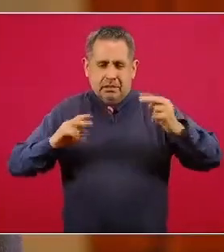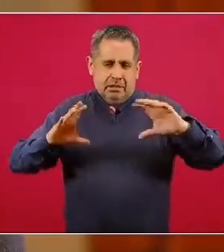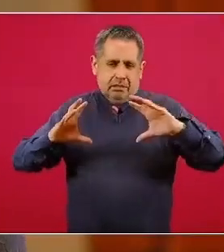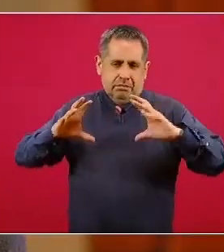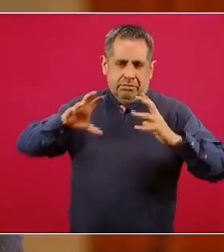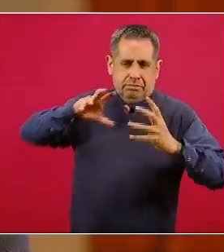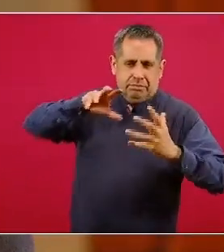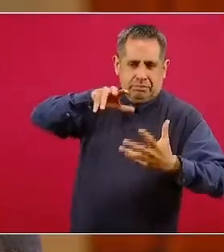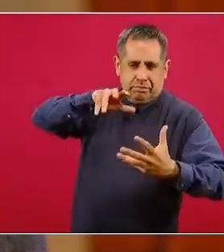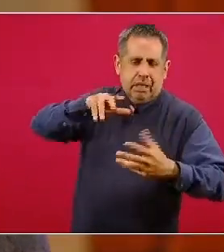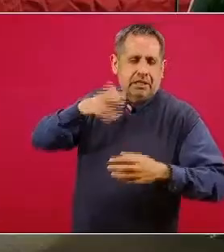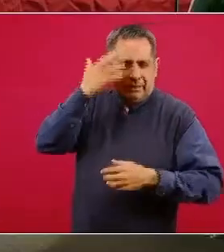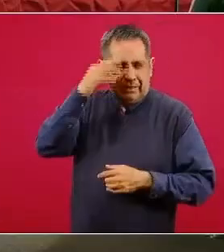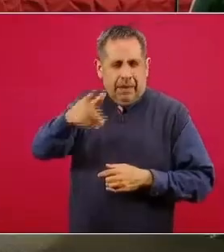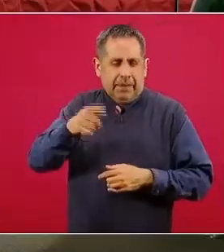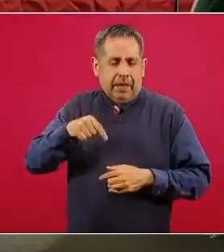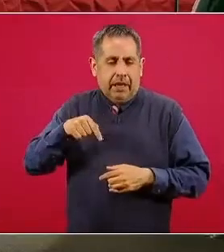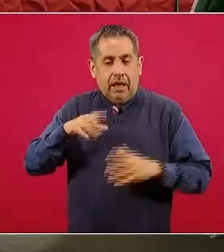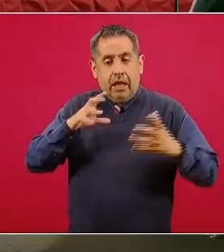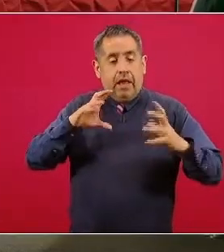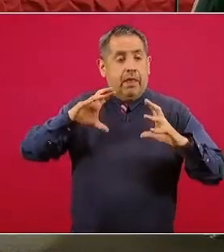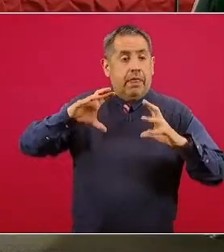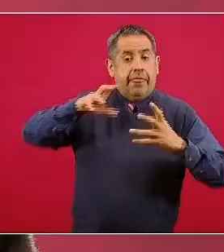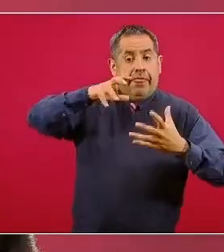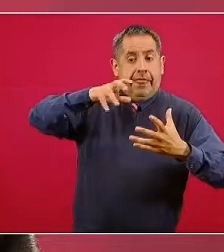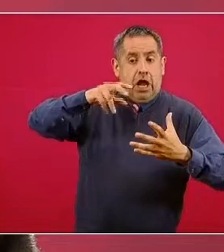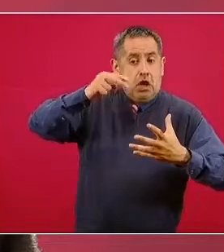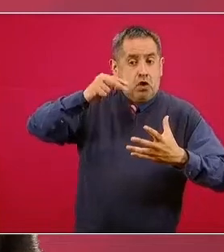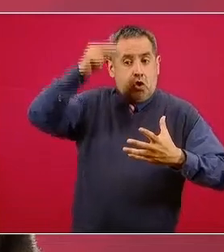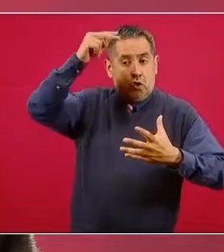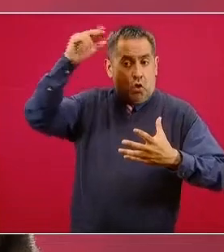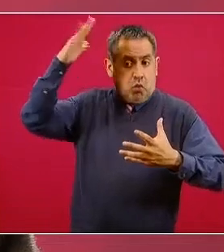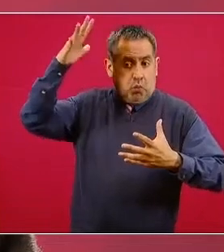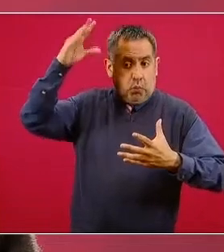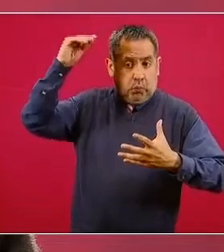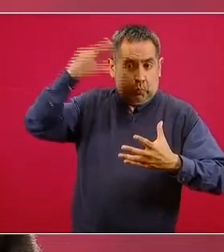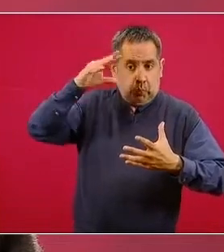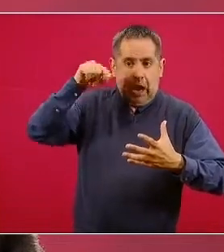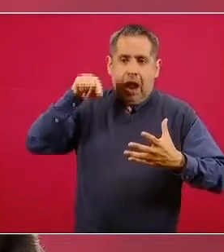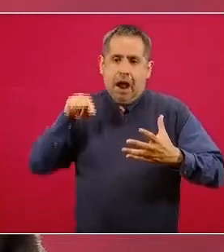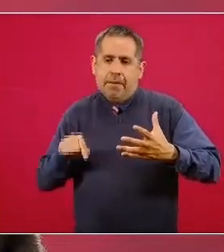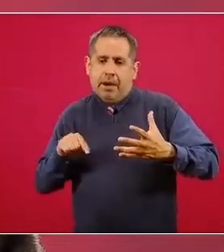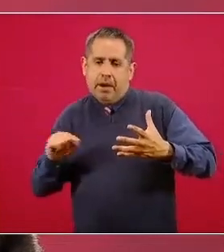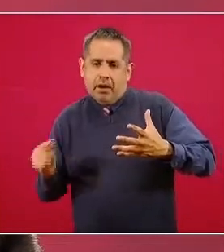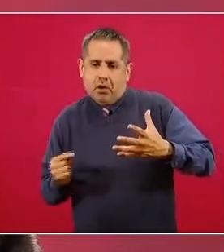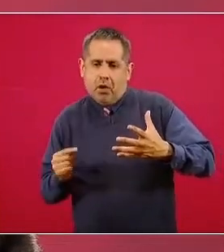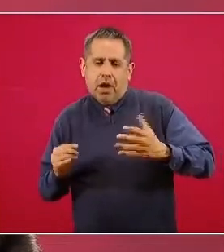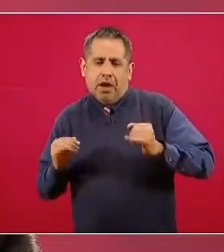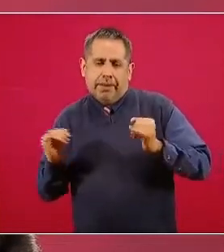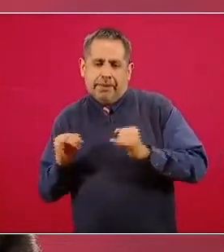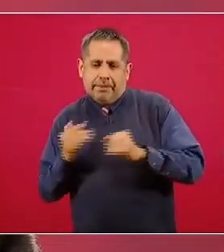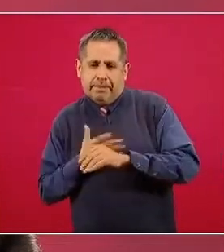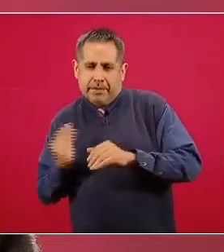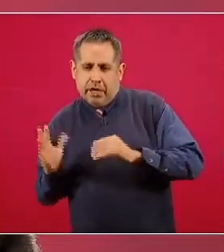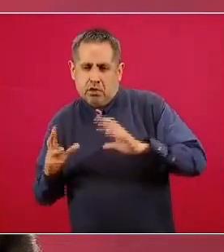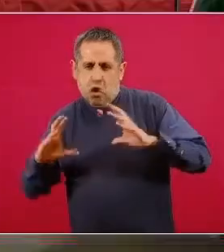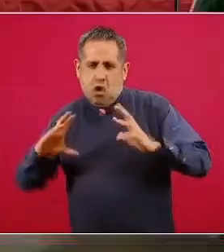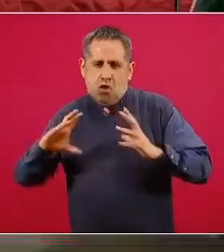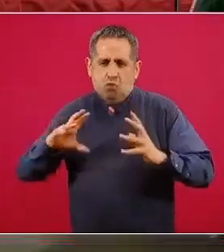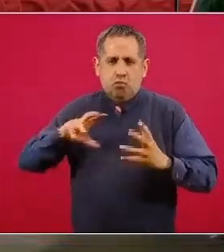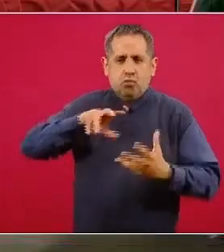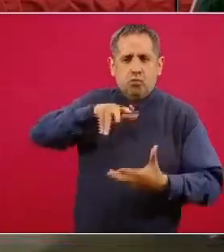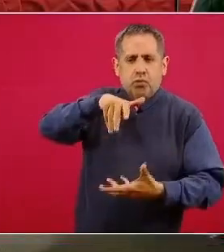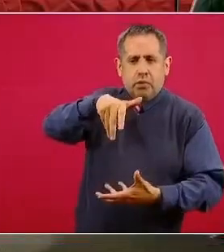cuando allá es invierno, aquí estamos en la temporada cálida. Y lo